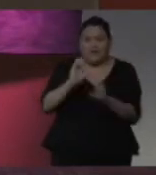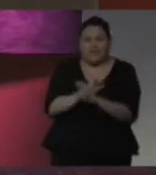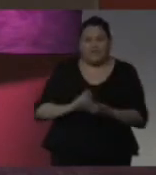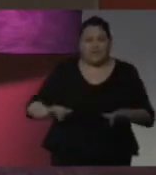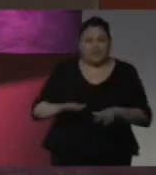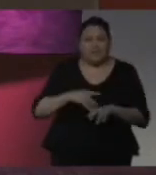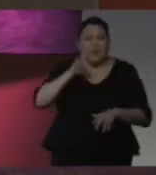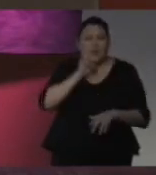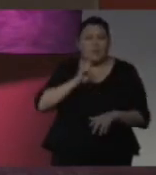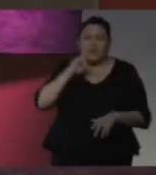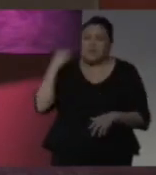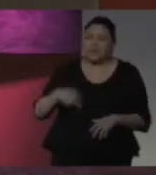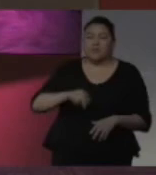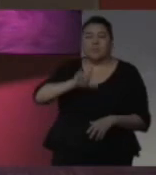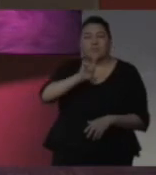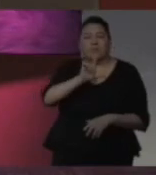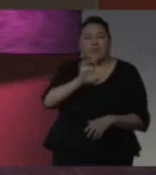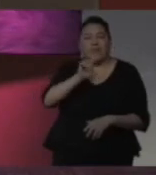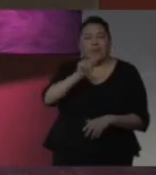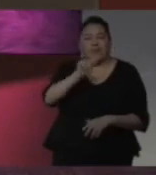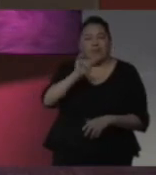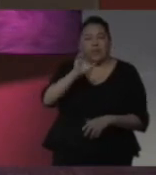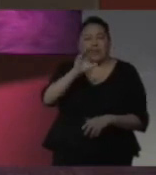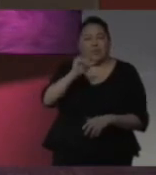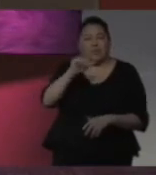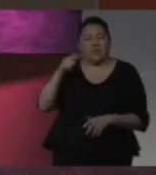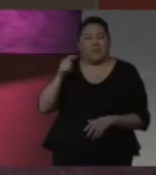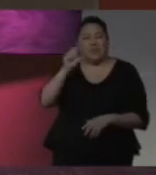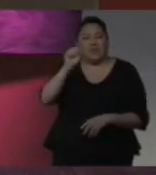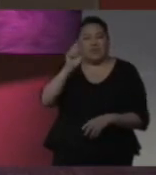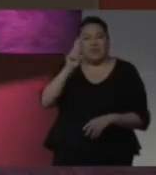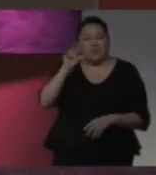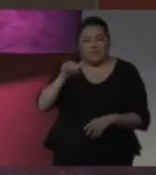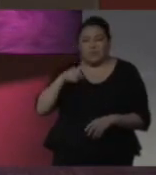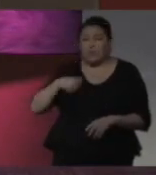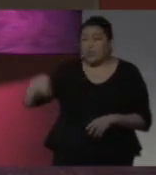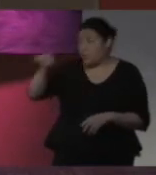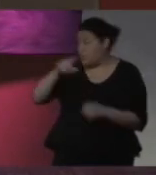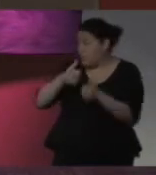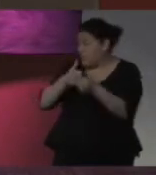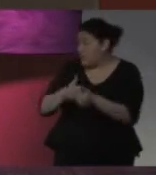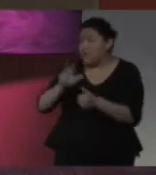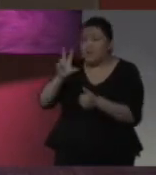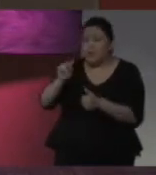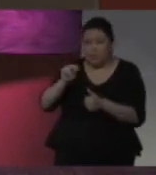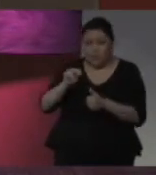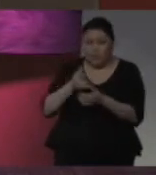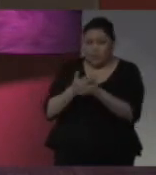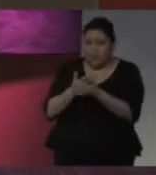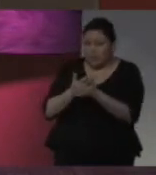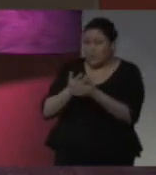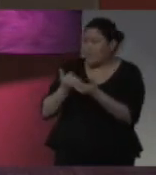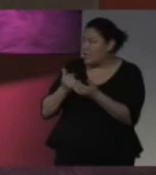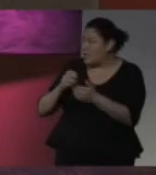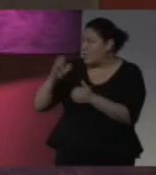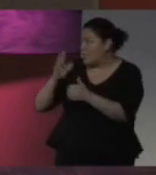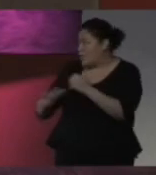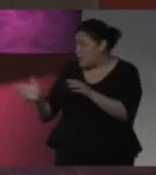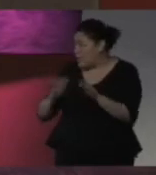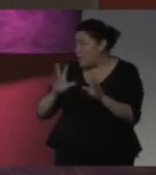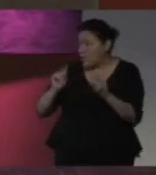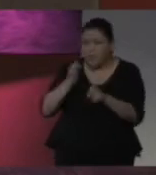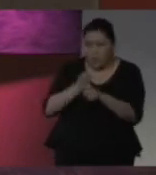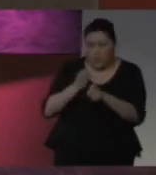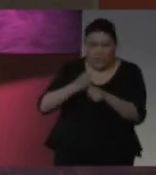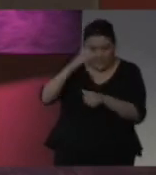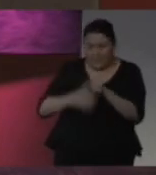esta chica Leticia Servín, pero no queremos tampoco robarle mucho tiempo a las personas que están en la mesa, pero tampoco los queríamos hacer bajar, entonces aquí vamos a hacer el